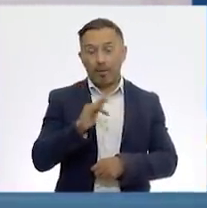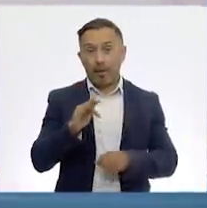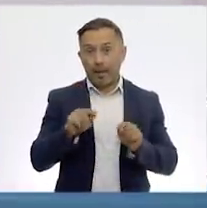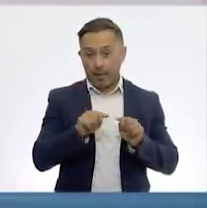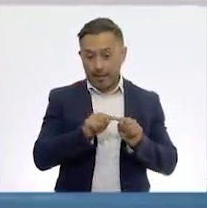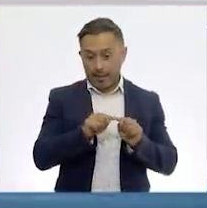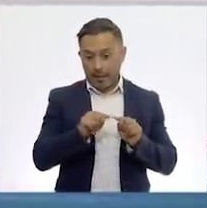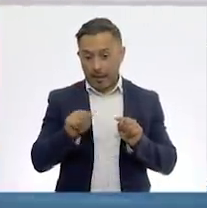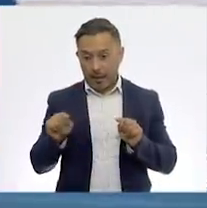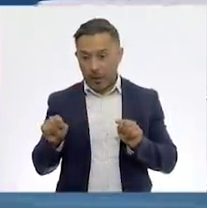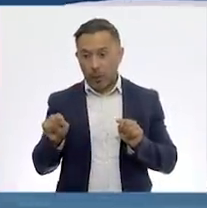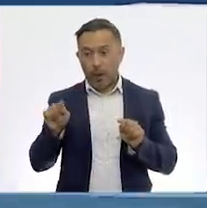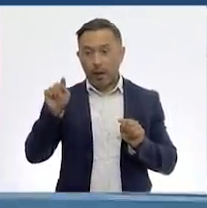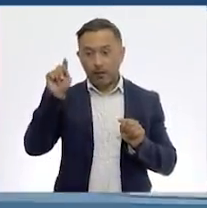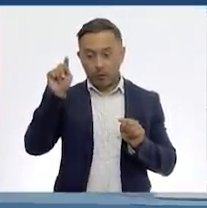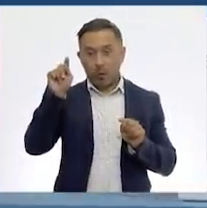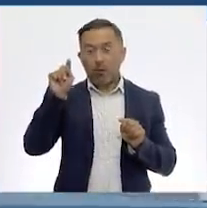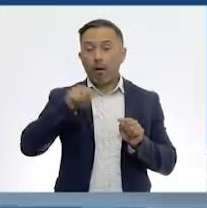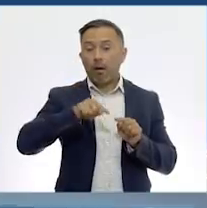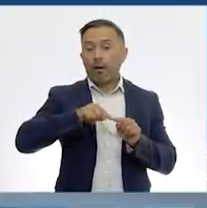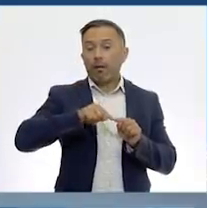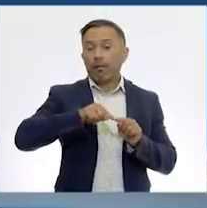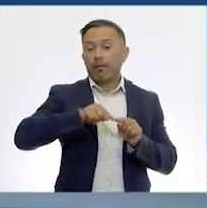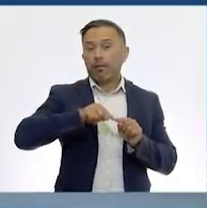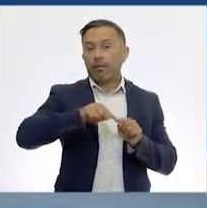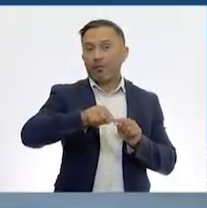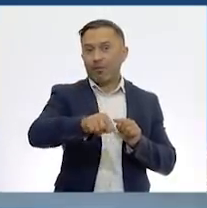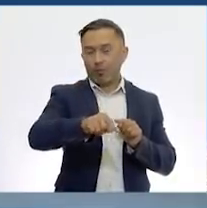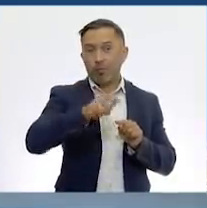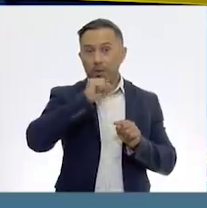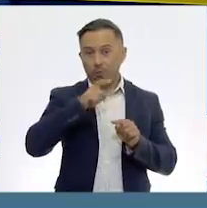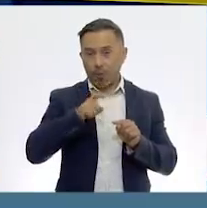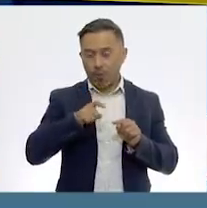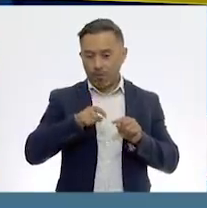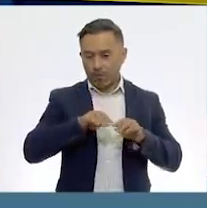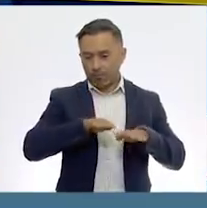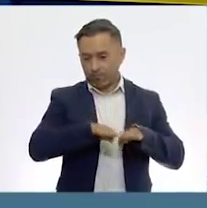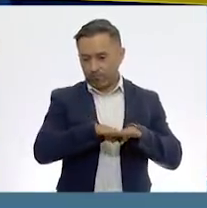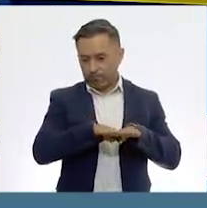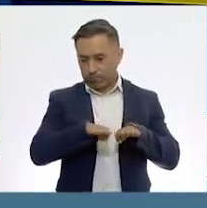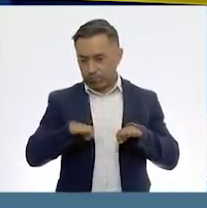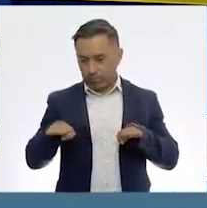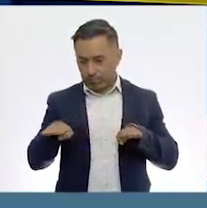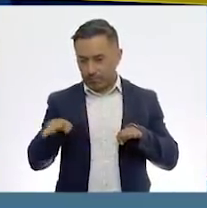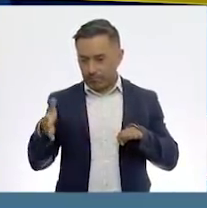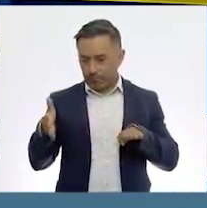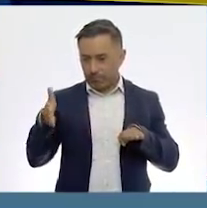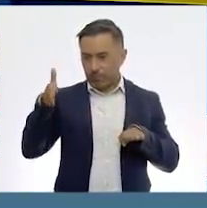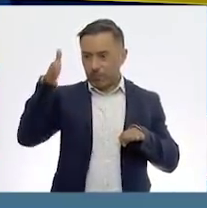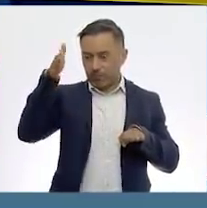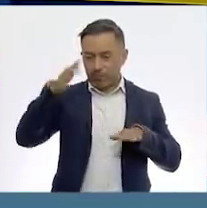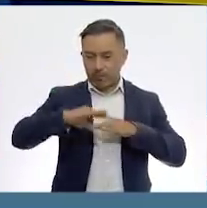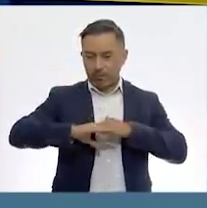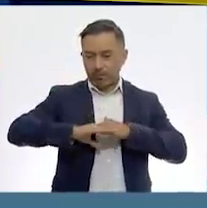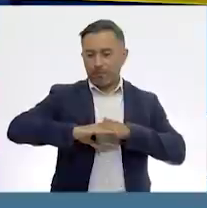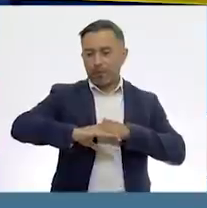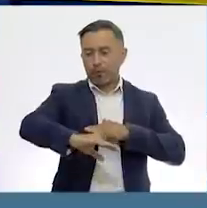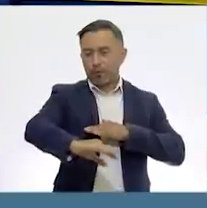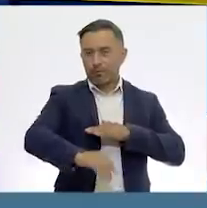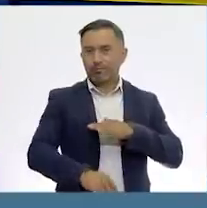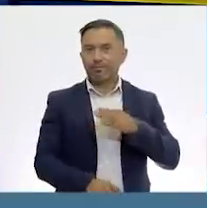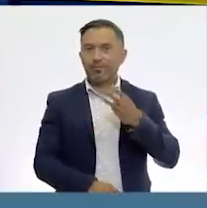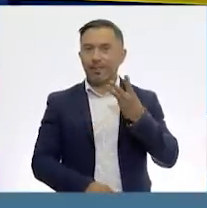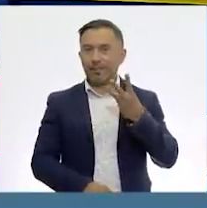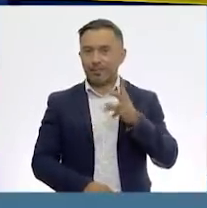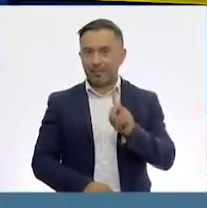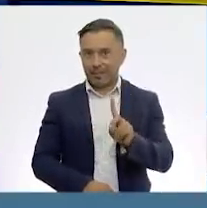profundidad. Por eso es muy importante que nosotros reconozcamos muy bien esta diferencia entre figuras